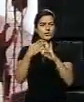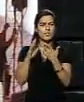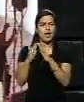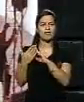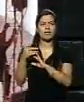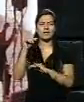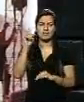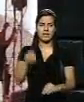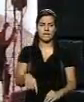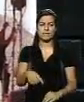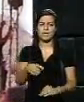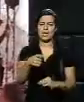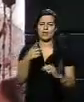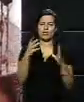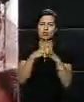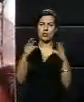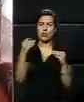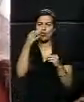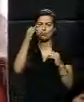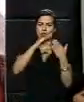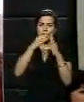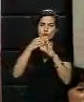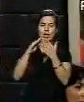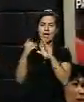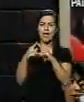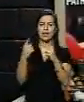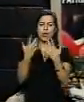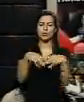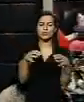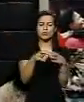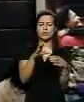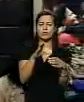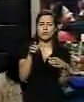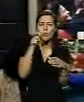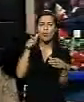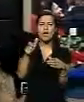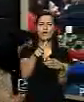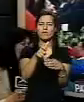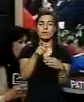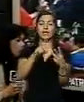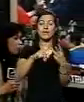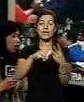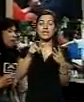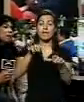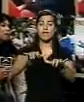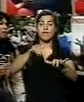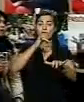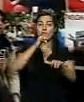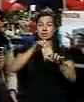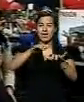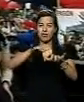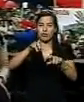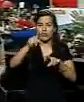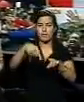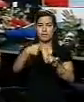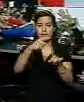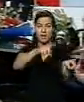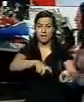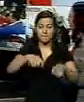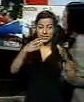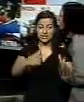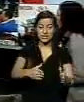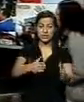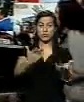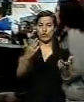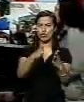organizaciones del poder popular, con los consejos comunales, con las misiones Infocentro y con los campesinos, con los